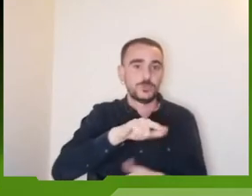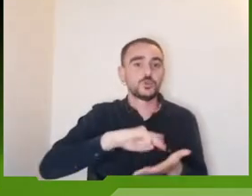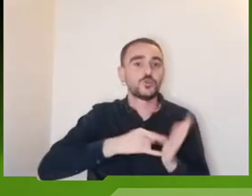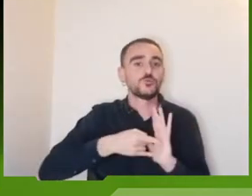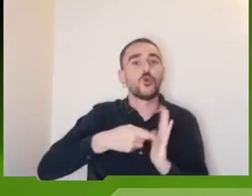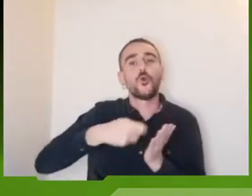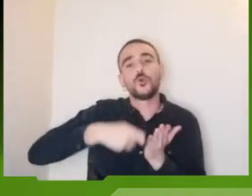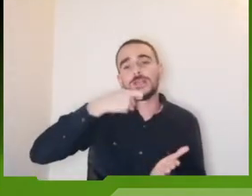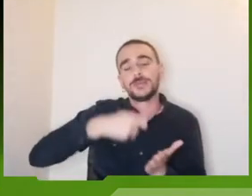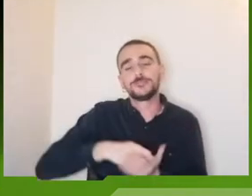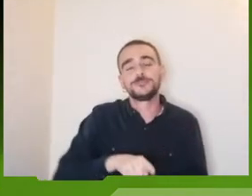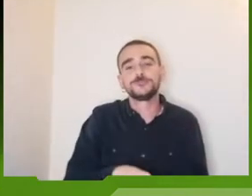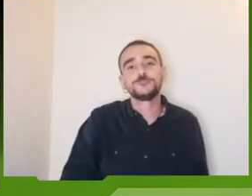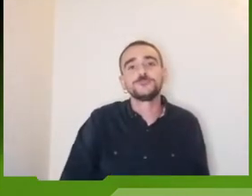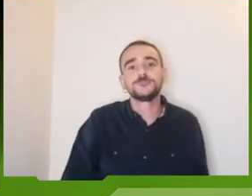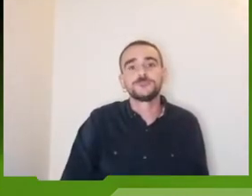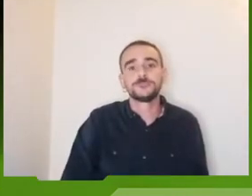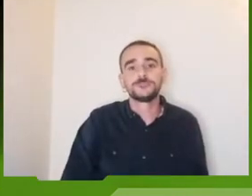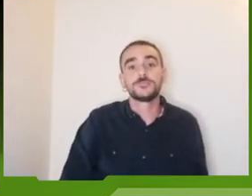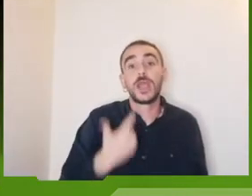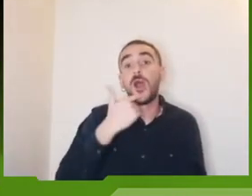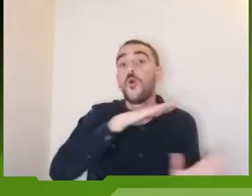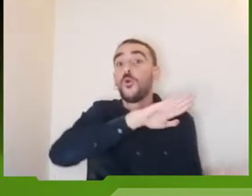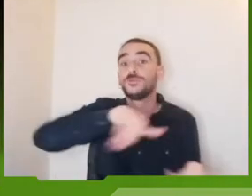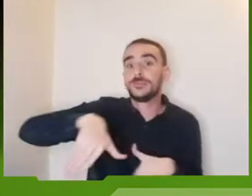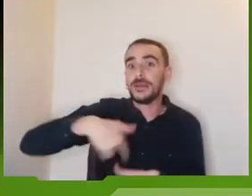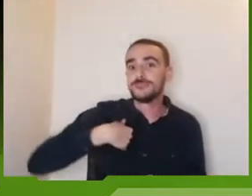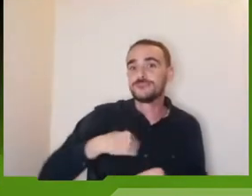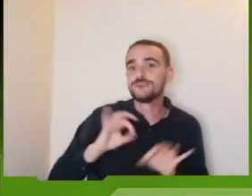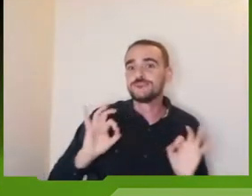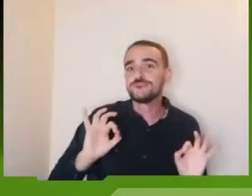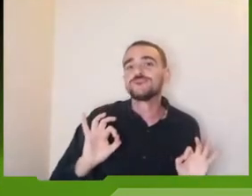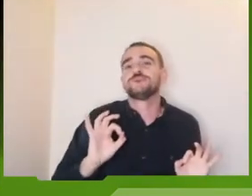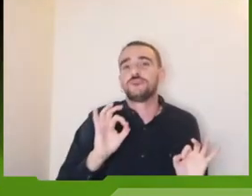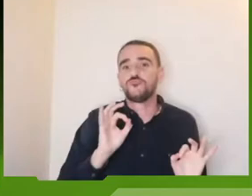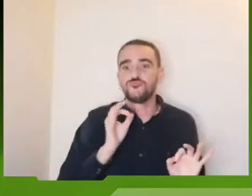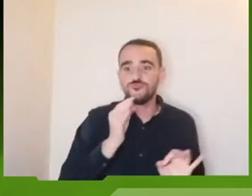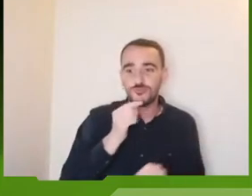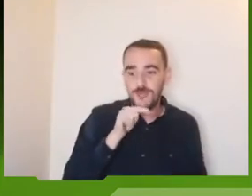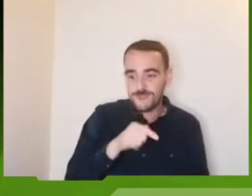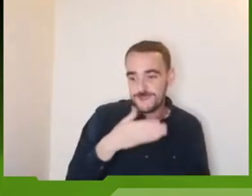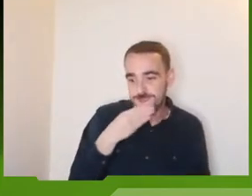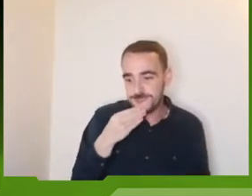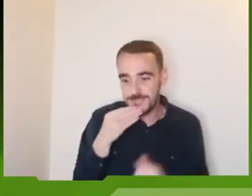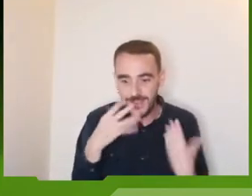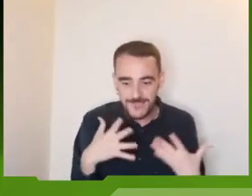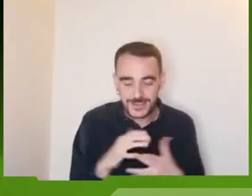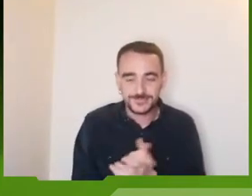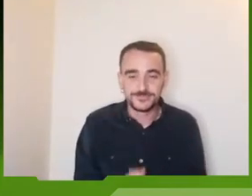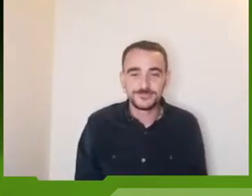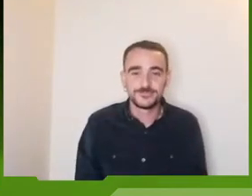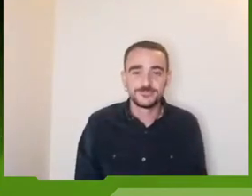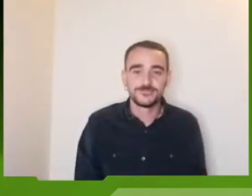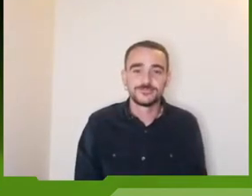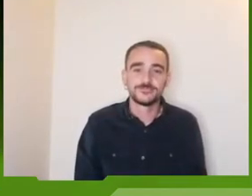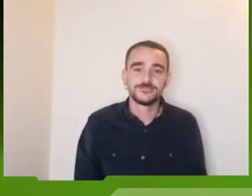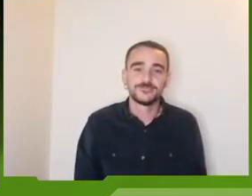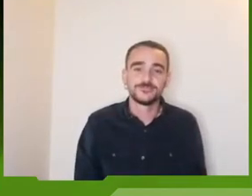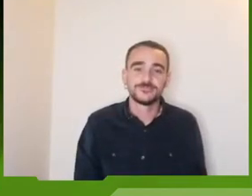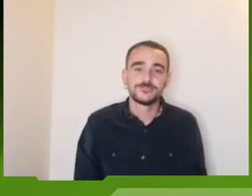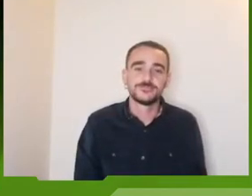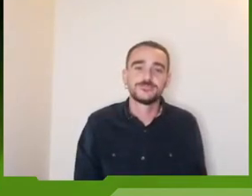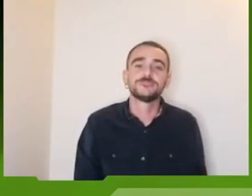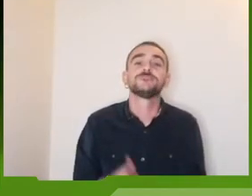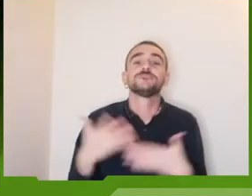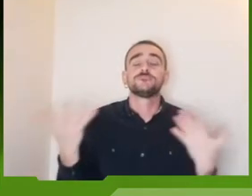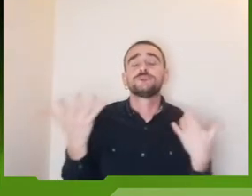Tititín. ¡Jo, qué chulas! A ver, esto ya lo dejo en la pica. Y mira, os enseño cómo va la masa